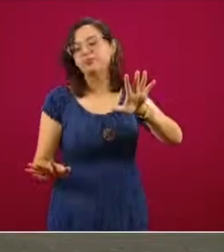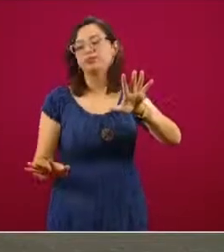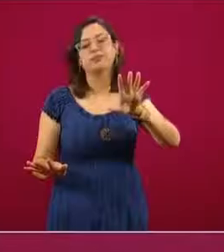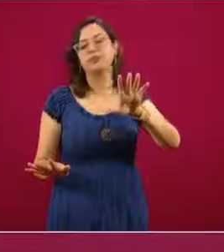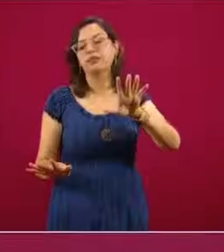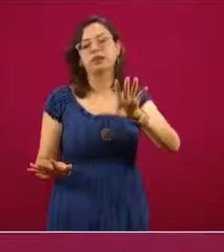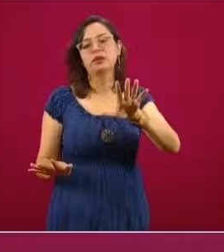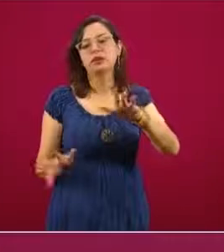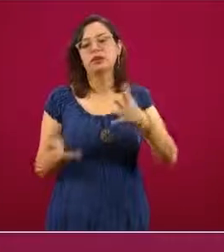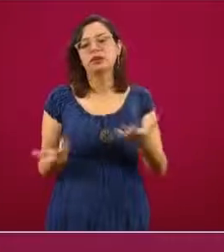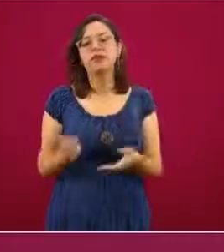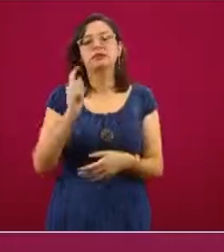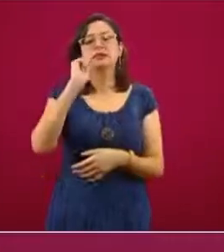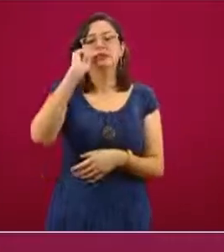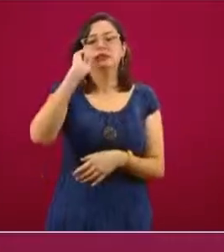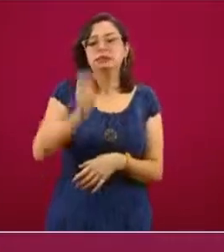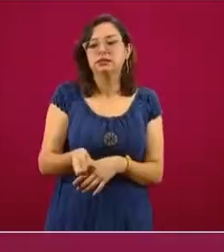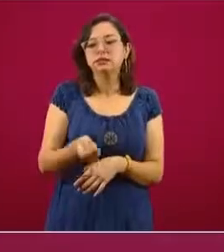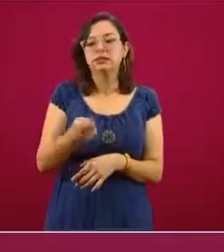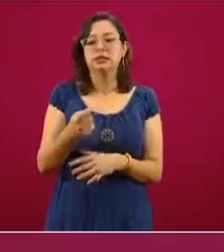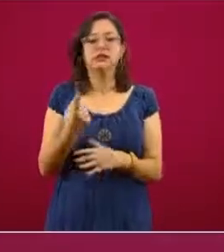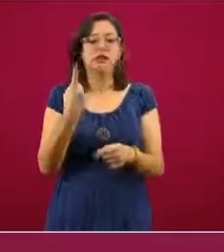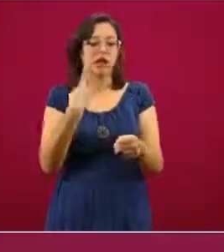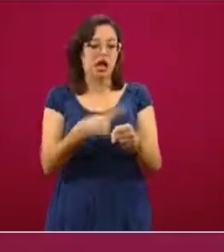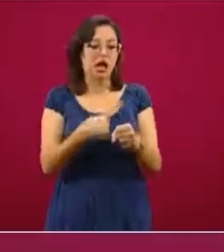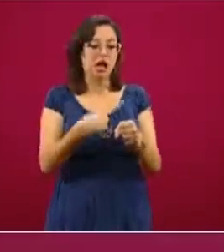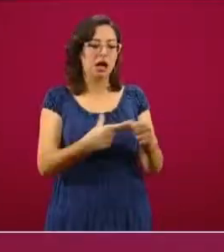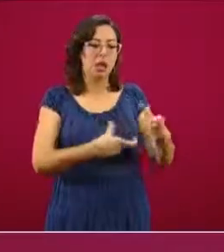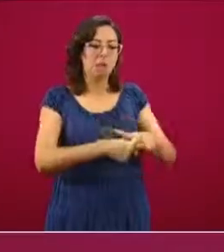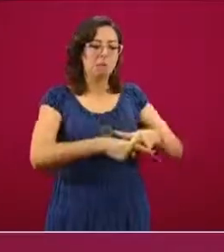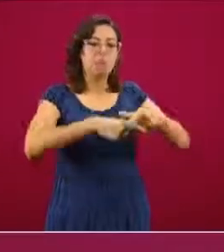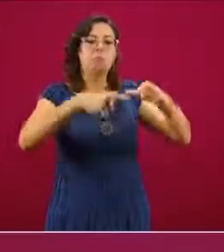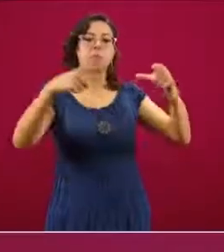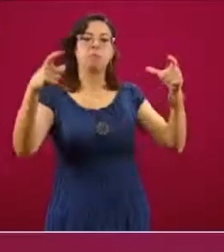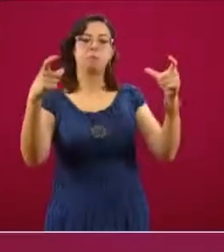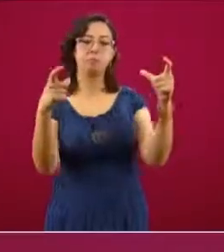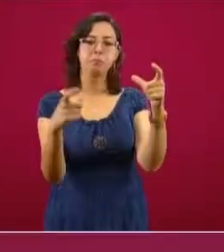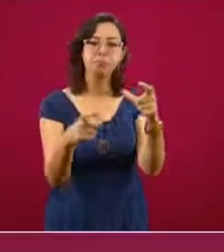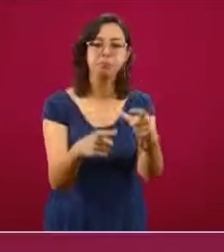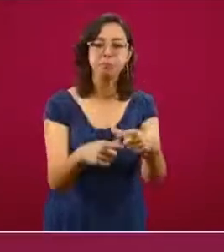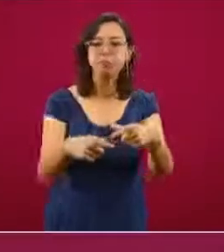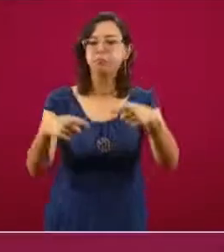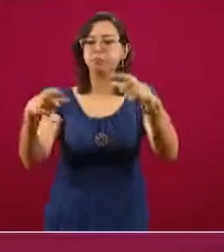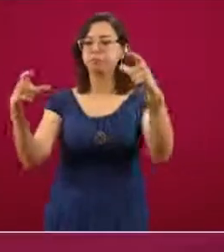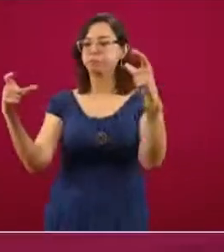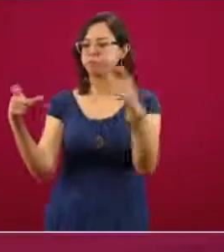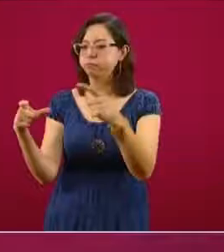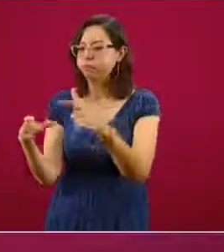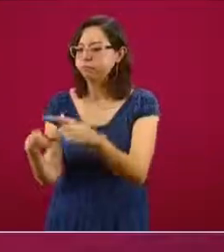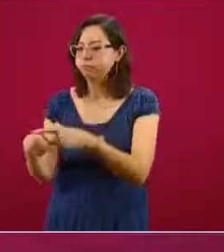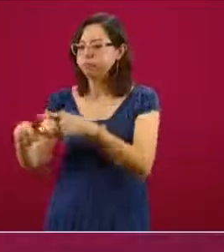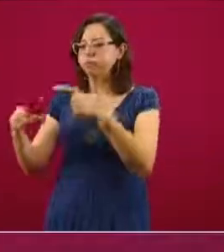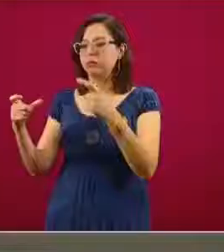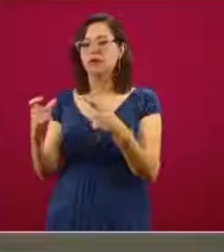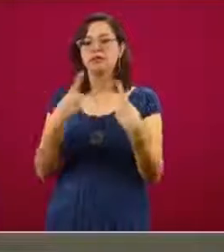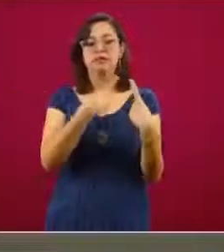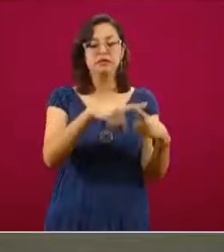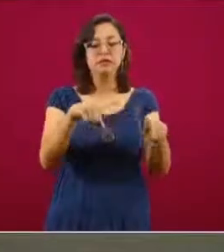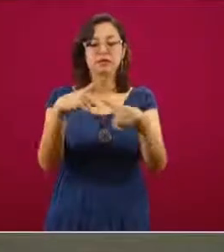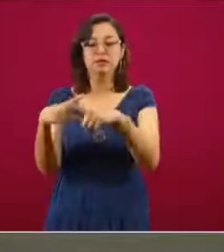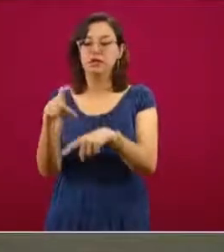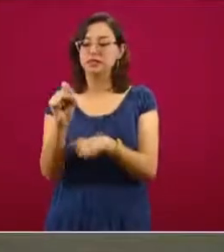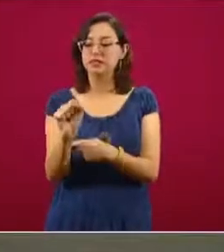no tenemos al mismo tiempo la misma intensidad de propagación de COVID o del virus causante de COVID,